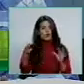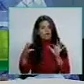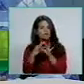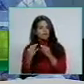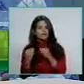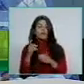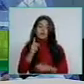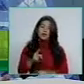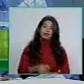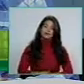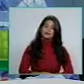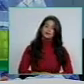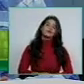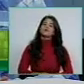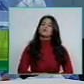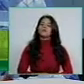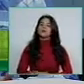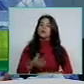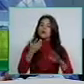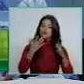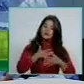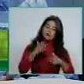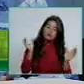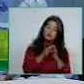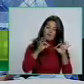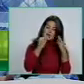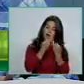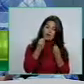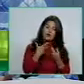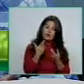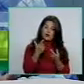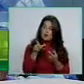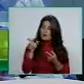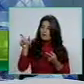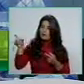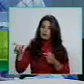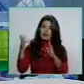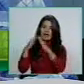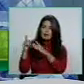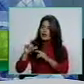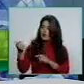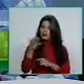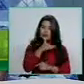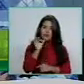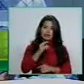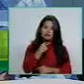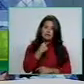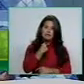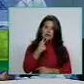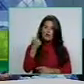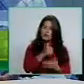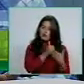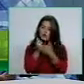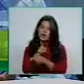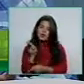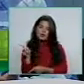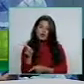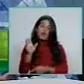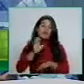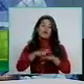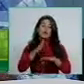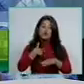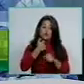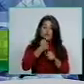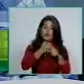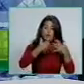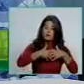como unidad productiva familiar, cómo puedo yo aportar a la economía del vecino que aún no tiene nada. Bien. Porque puedo yo generar empleo a otros